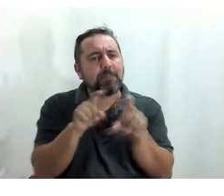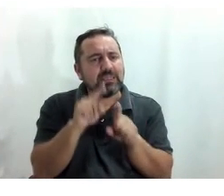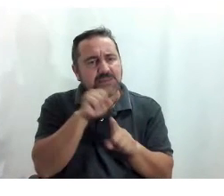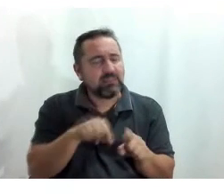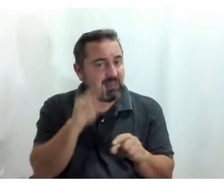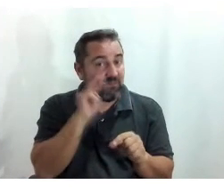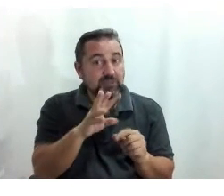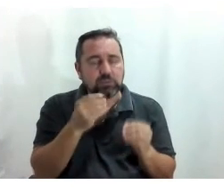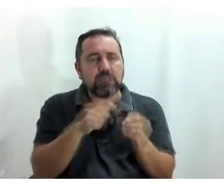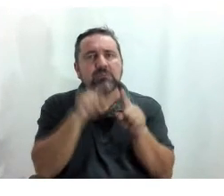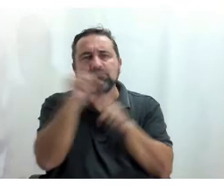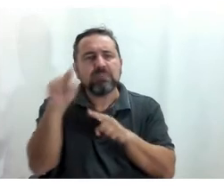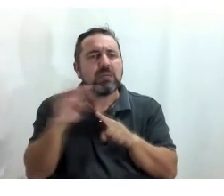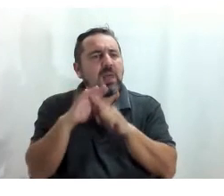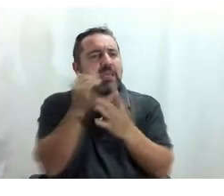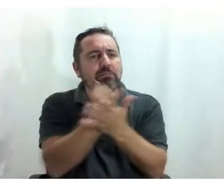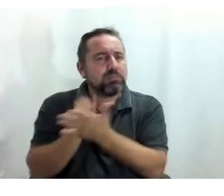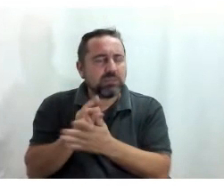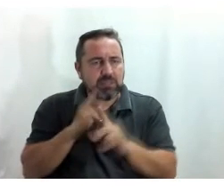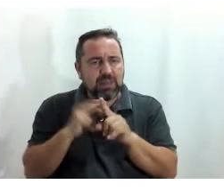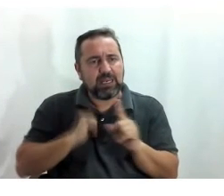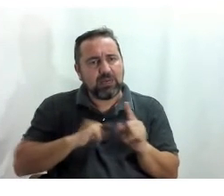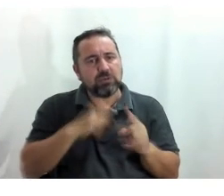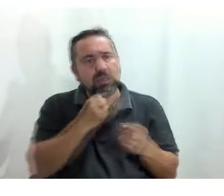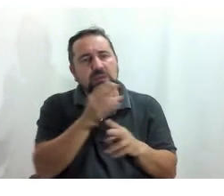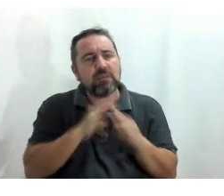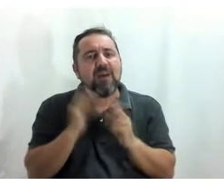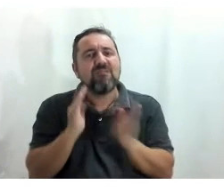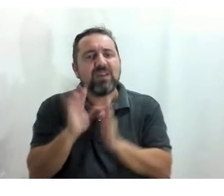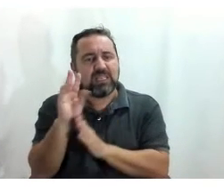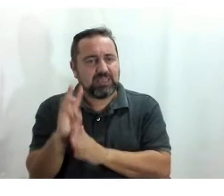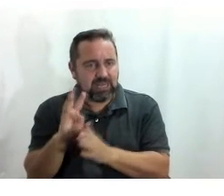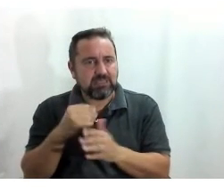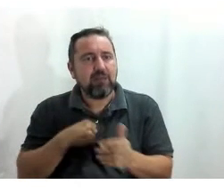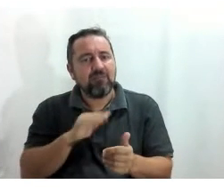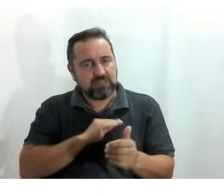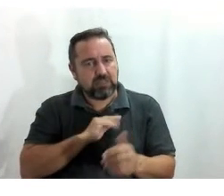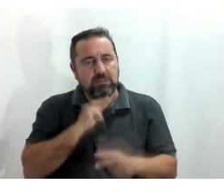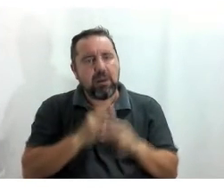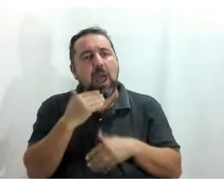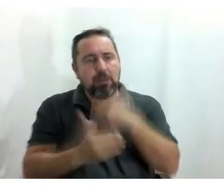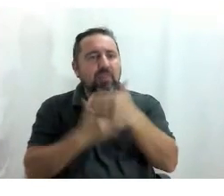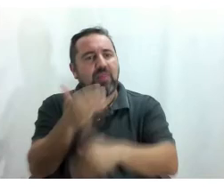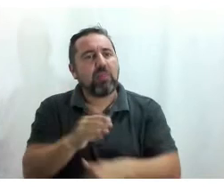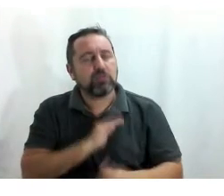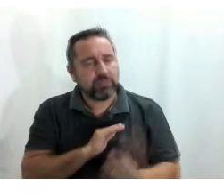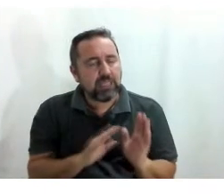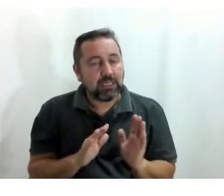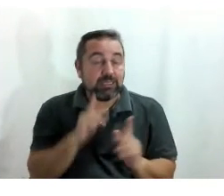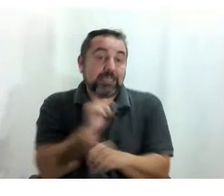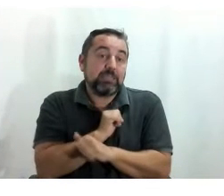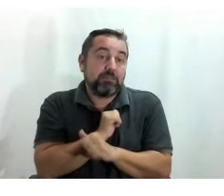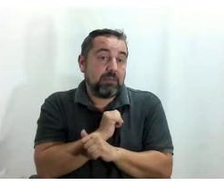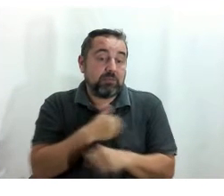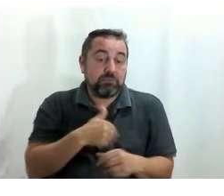actualidad desarrollando ensayos clínicos, algunos de ellos ya en fase 3, es decir, bastante avanzados, con lo cual pues esperamos que en los